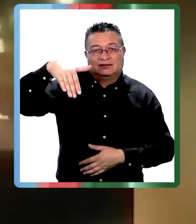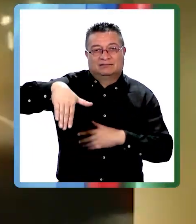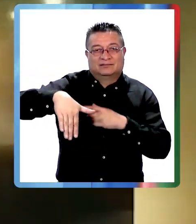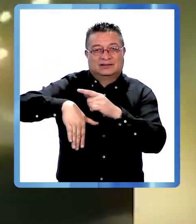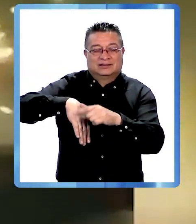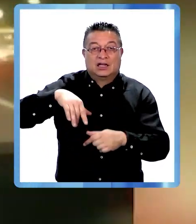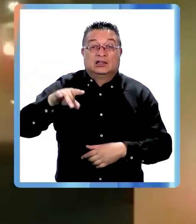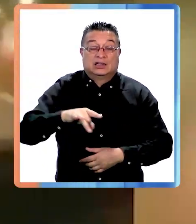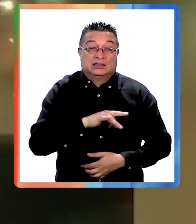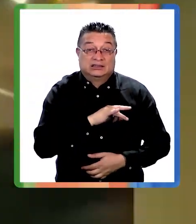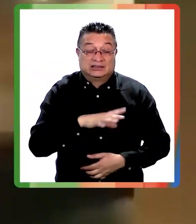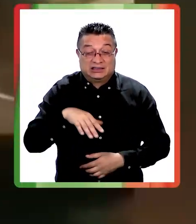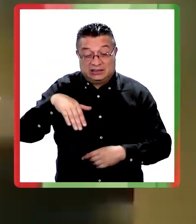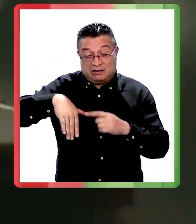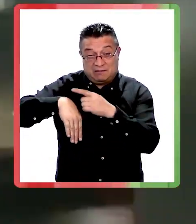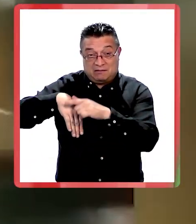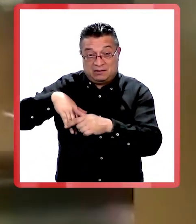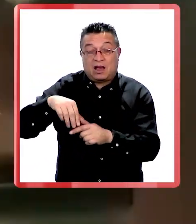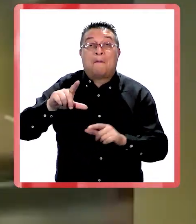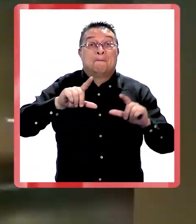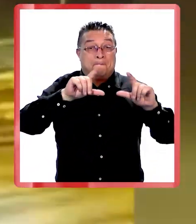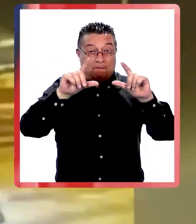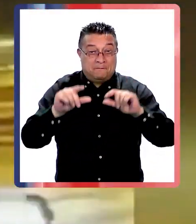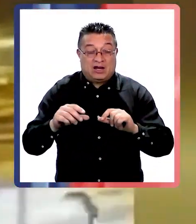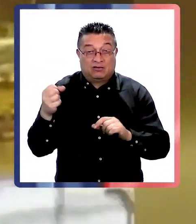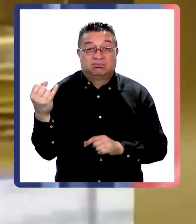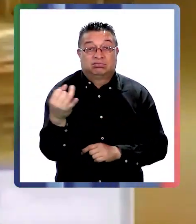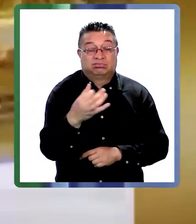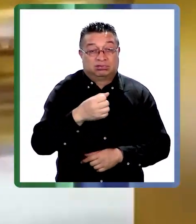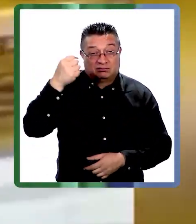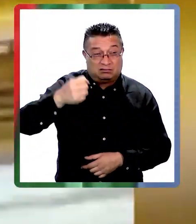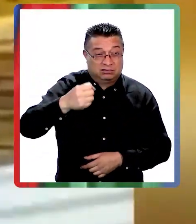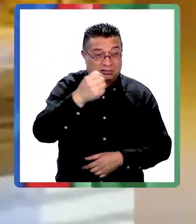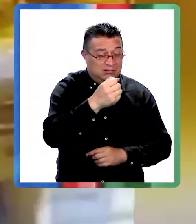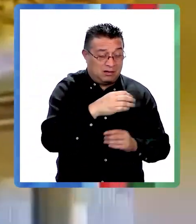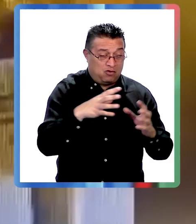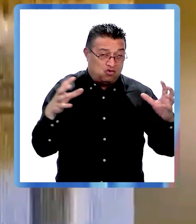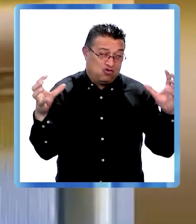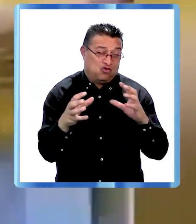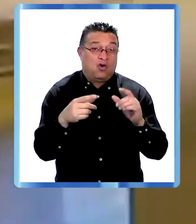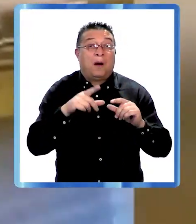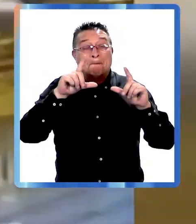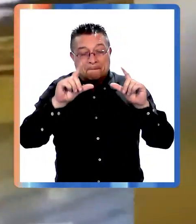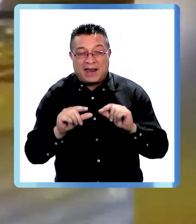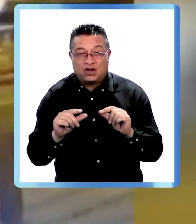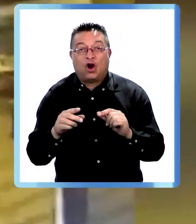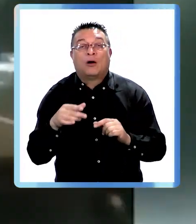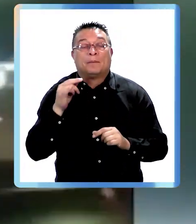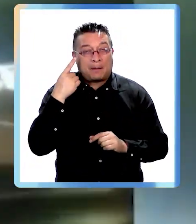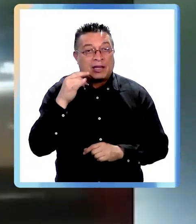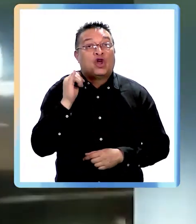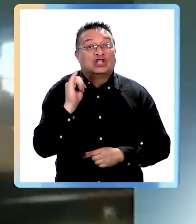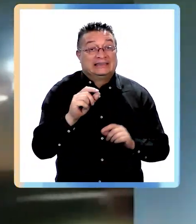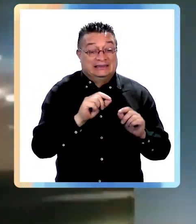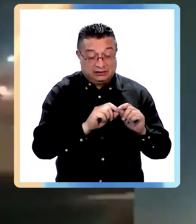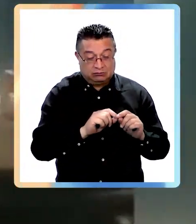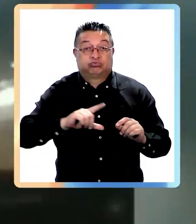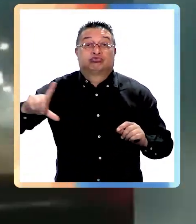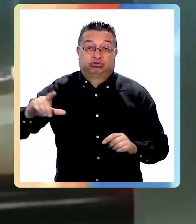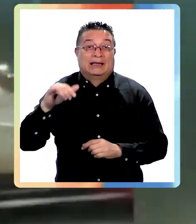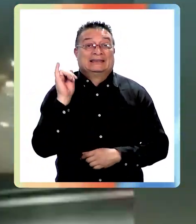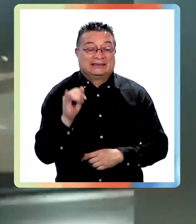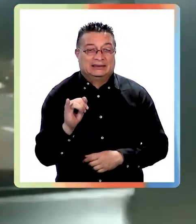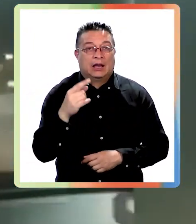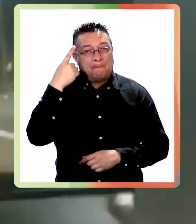región, y seguimos siendo uno de los países de la región con menos tasas de crímenes de mayor connotación social, sí ha habido un aumento significativo